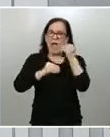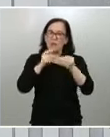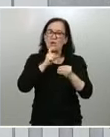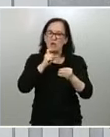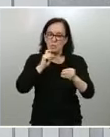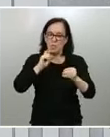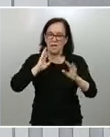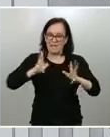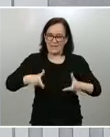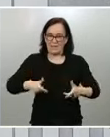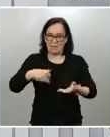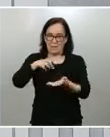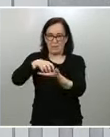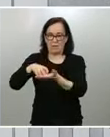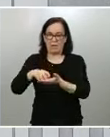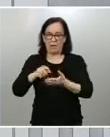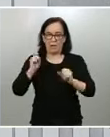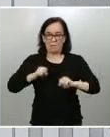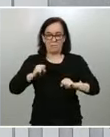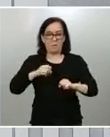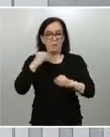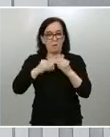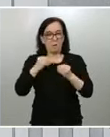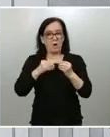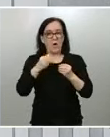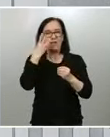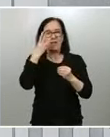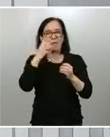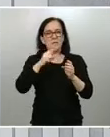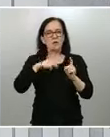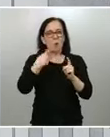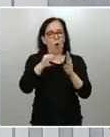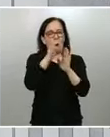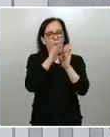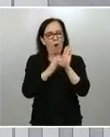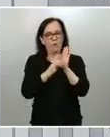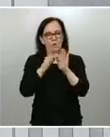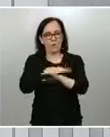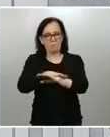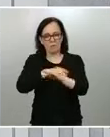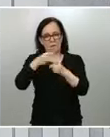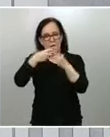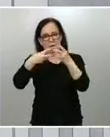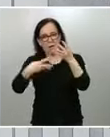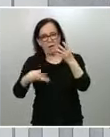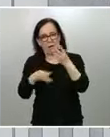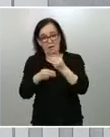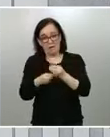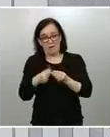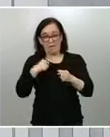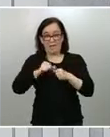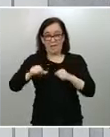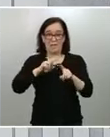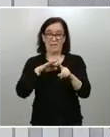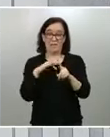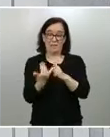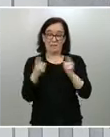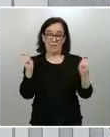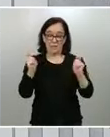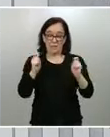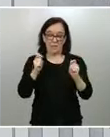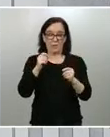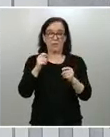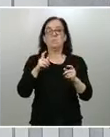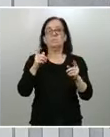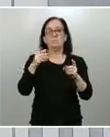tuvo su correlato en tres órdenes ministeriales a partir ya del decreto del arno y en el marco por tanto del decreto de armar también